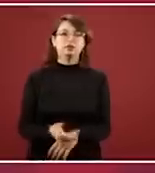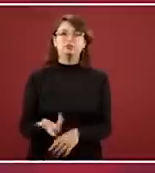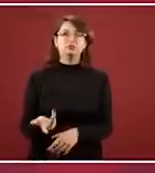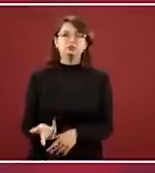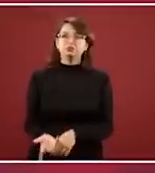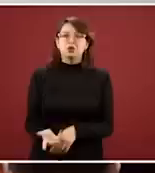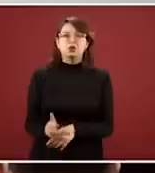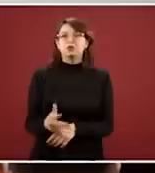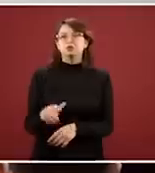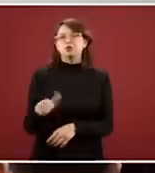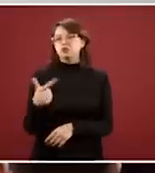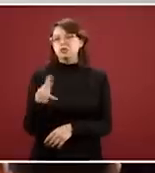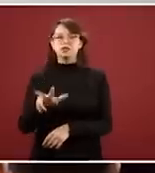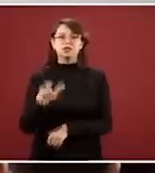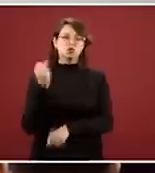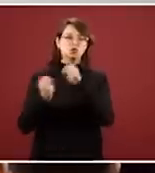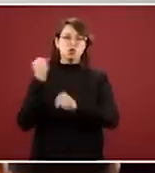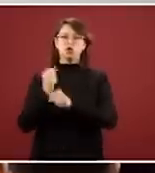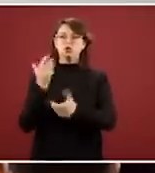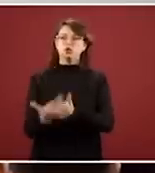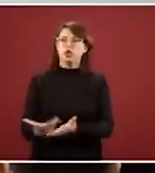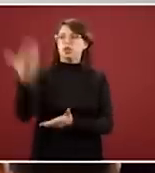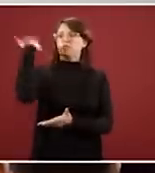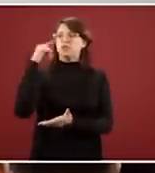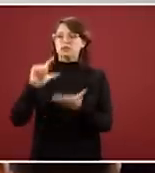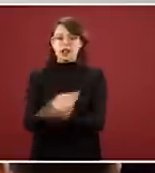sexenios o más.